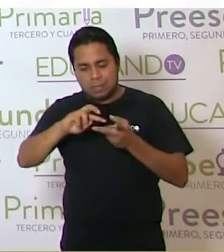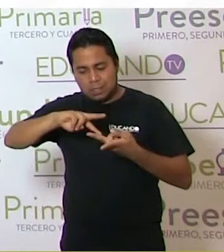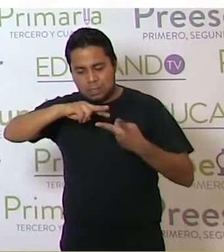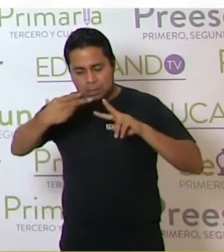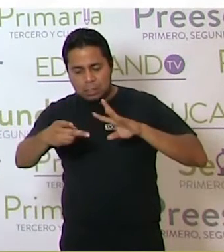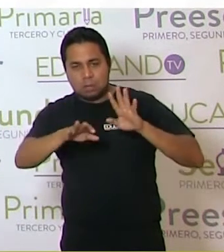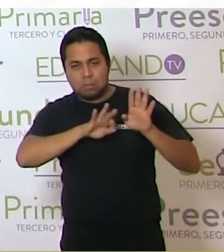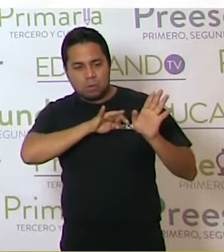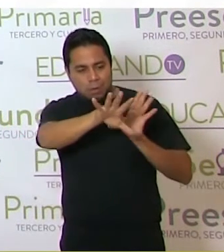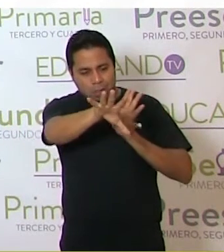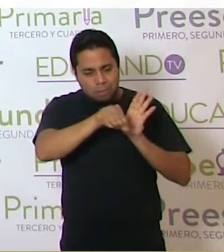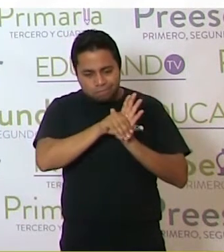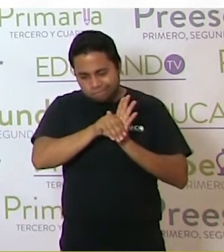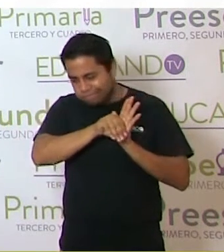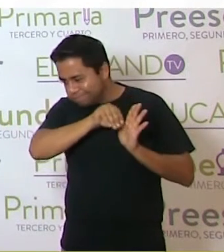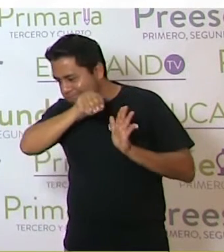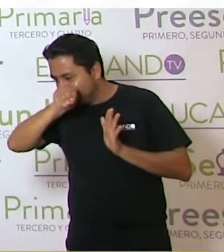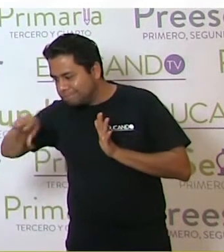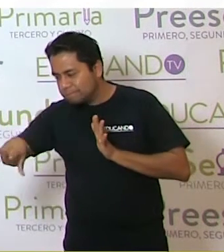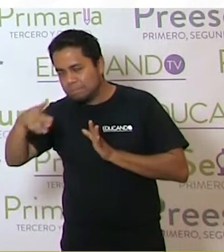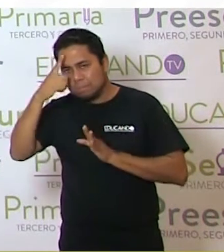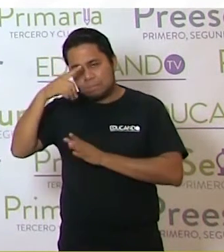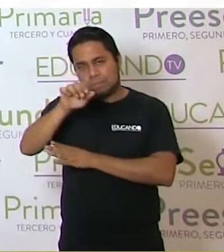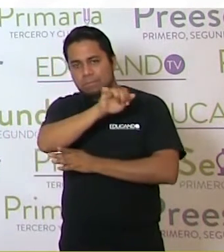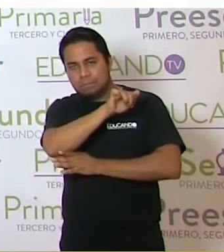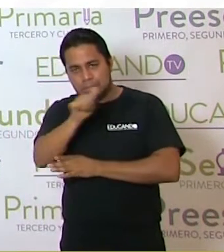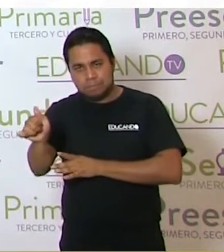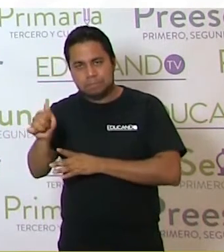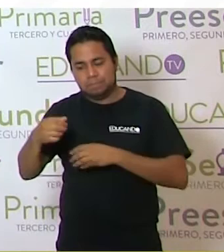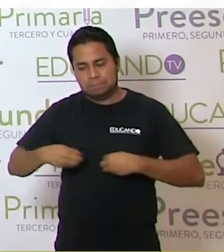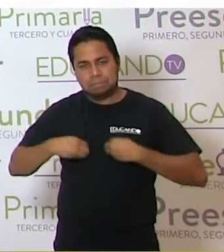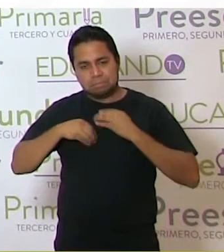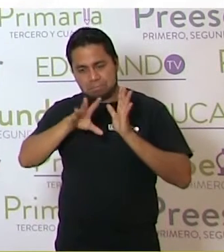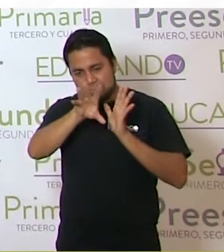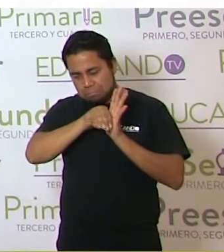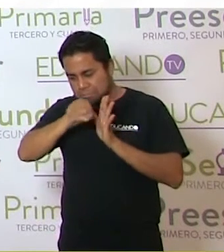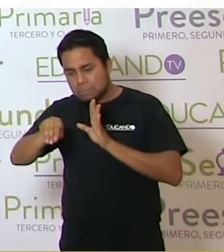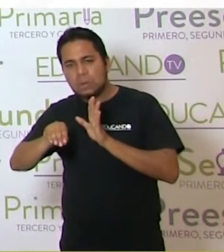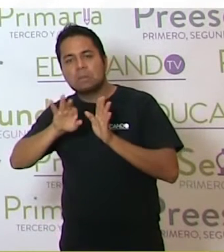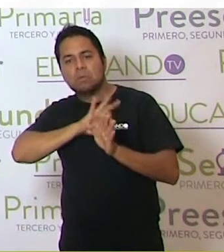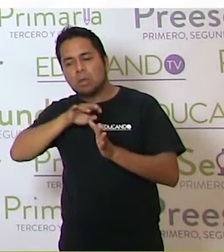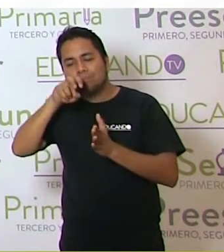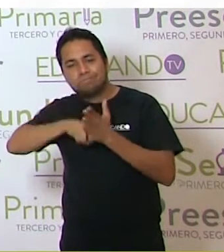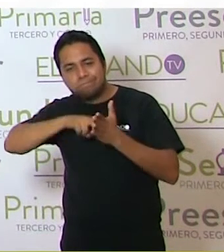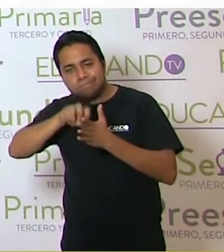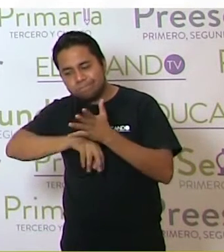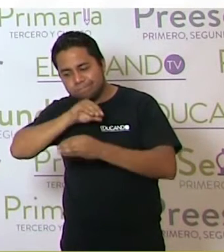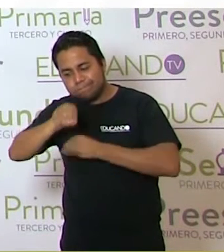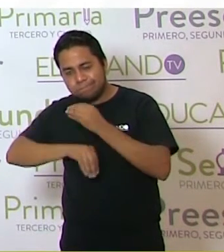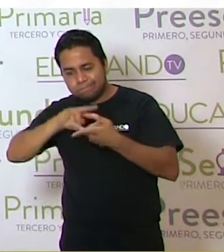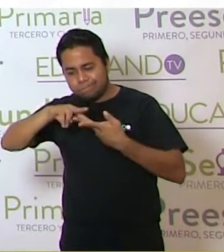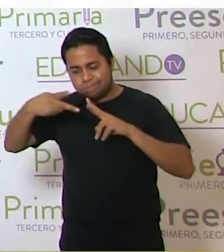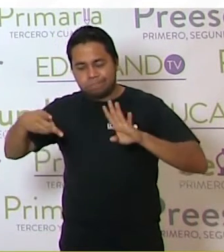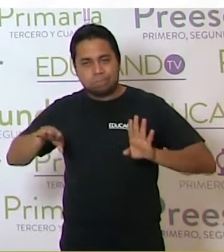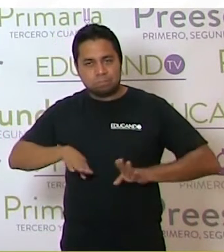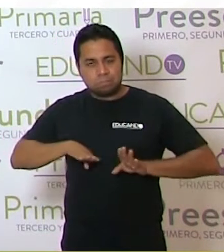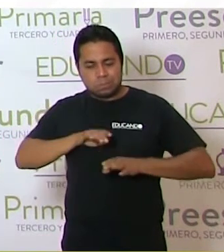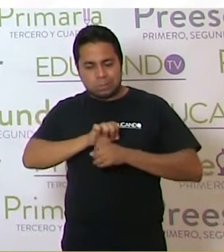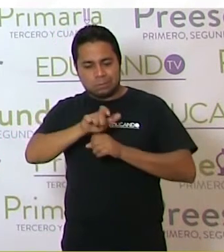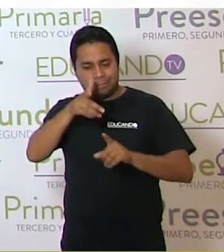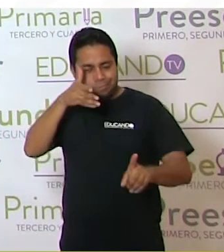copiados y transferidos a otro organismo vivo añadiendo removiendo características específicas